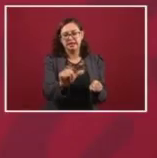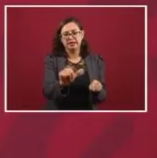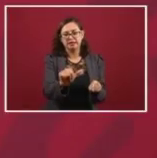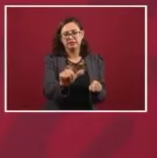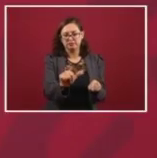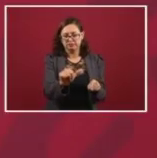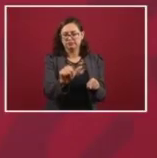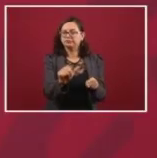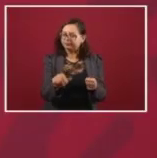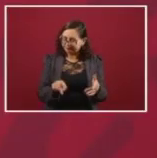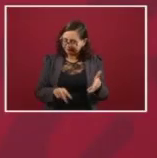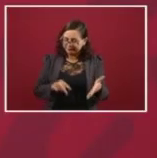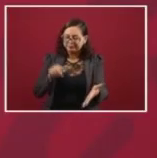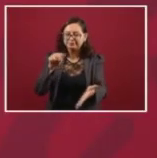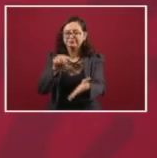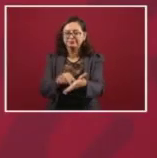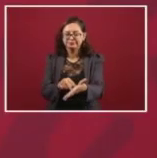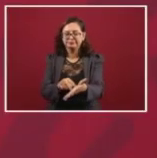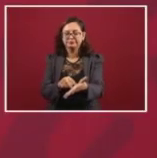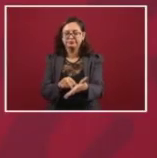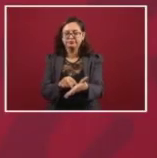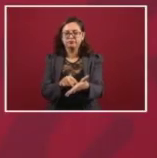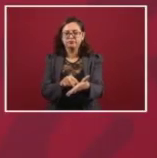otro acto,